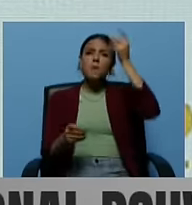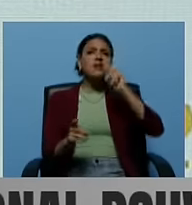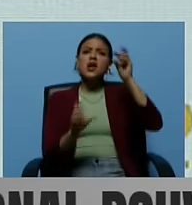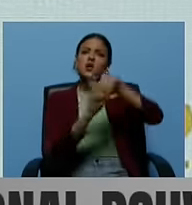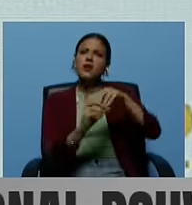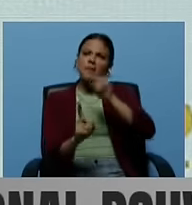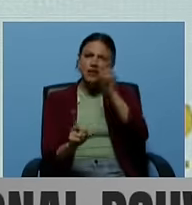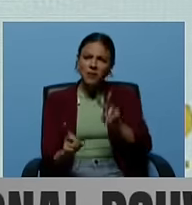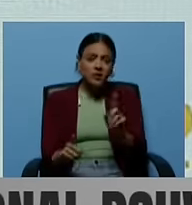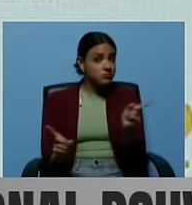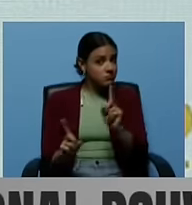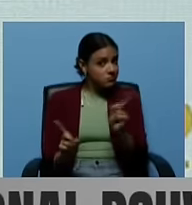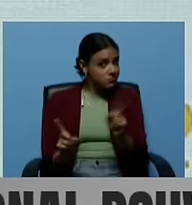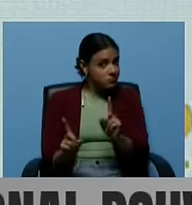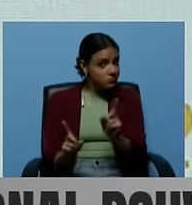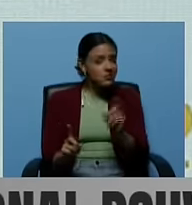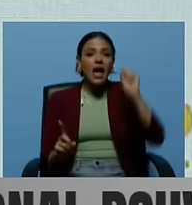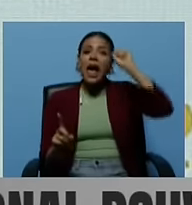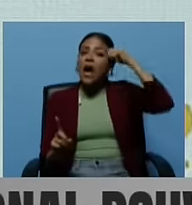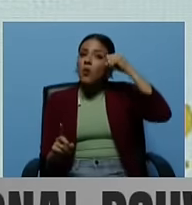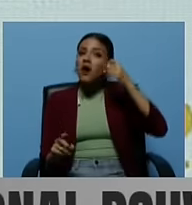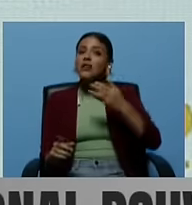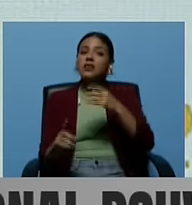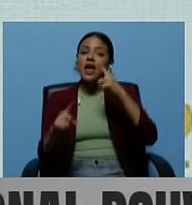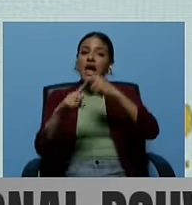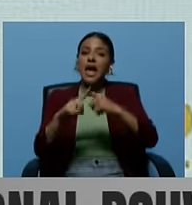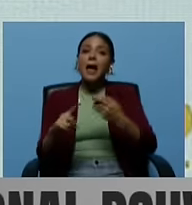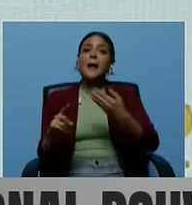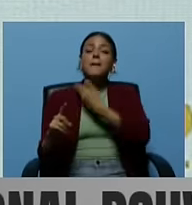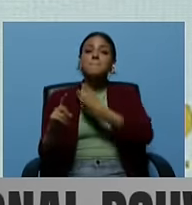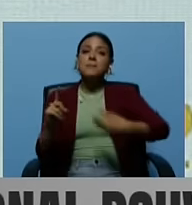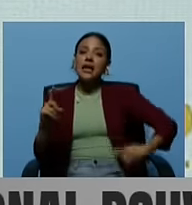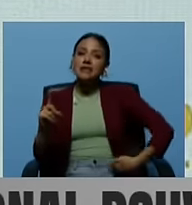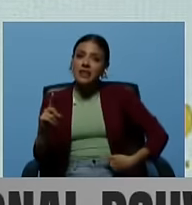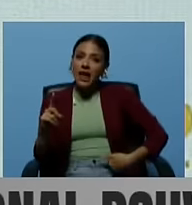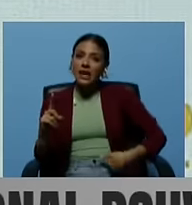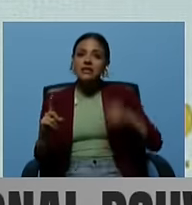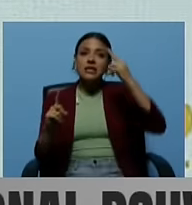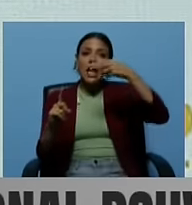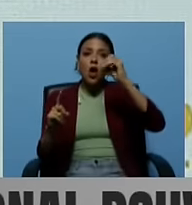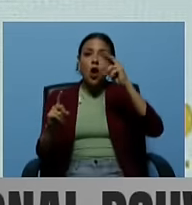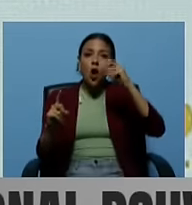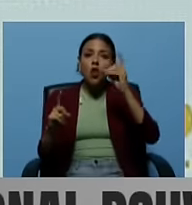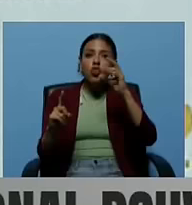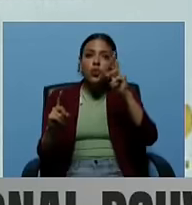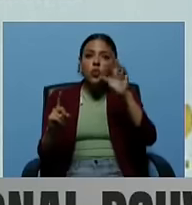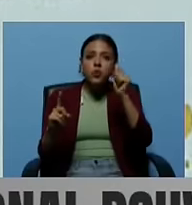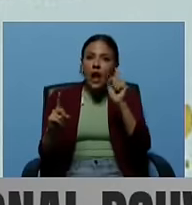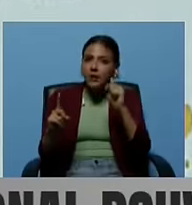¿Recuerdan aquel que era presidente de Honduras? ¿cómo se llamaba?